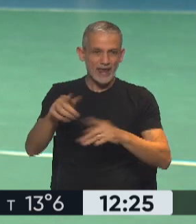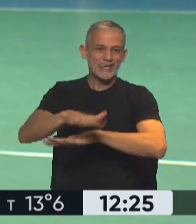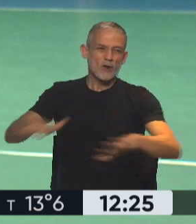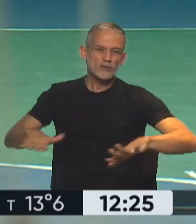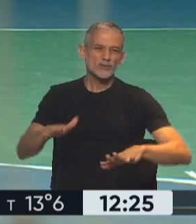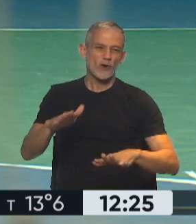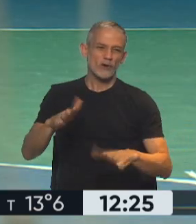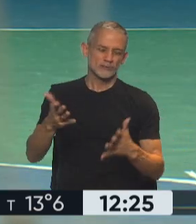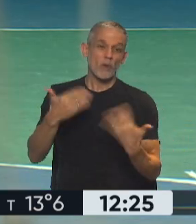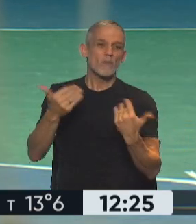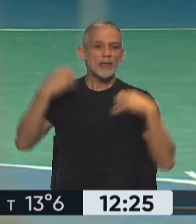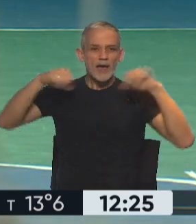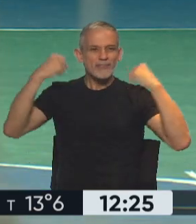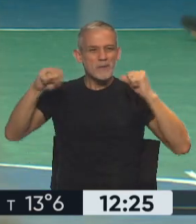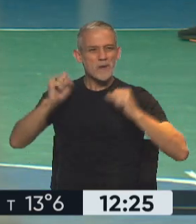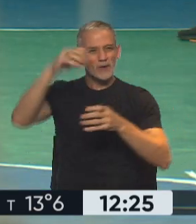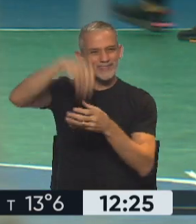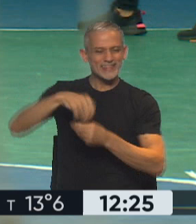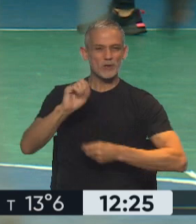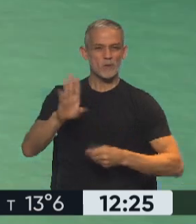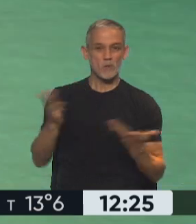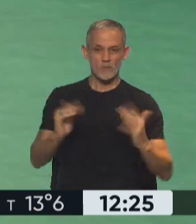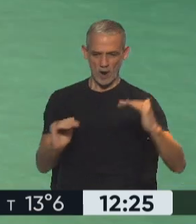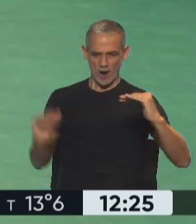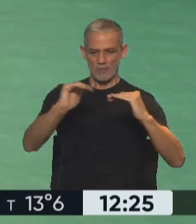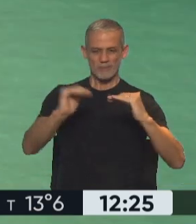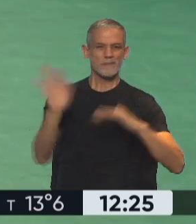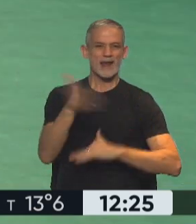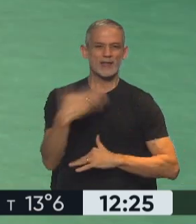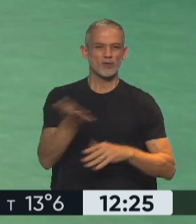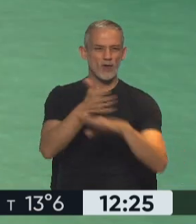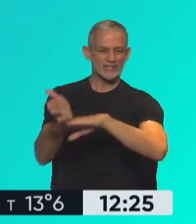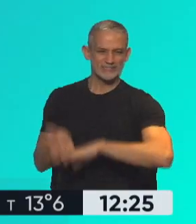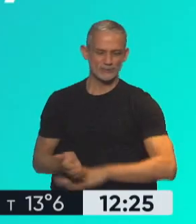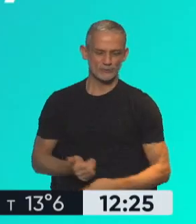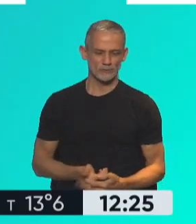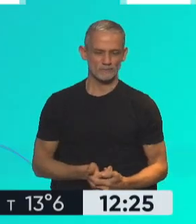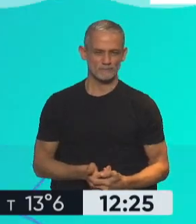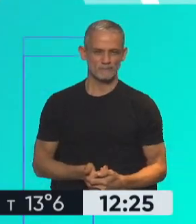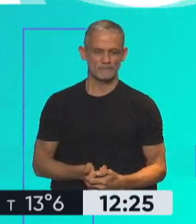chicas que van a poder realizar la práctica deportiva, democratizando el acceso, que en definitiva es lo que nosotros queremos.